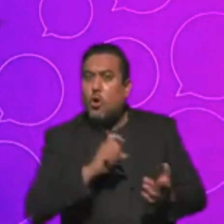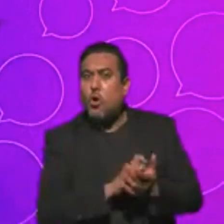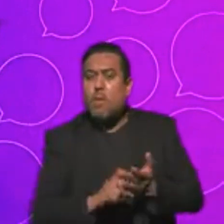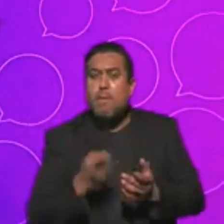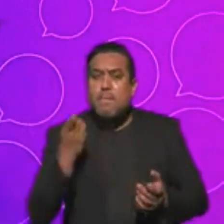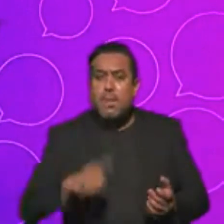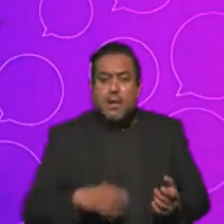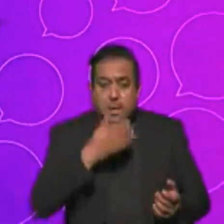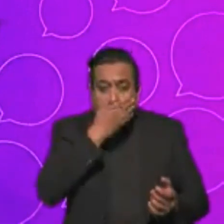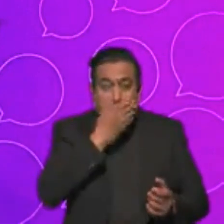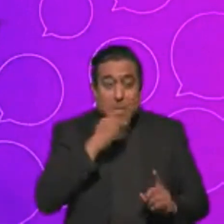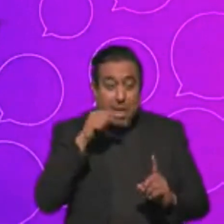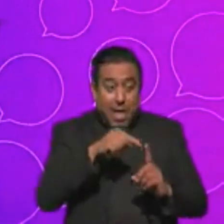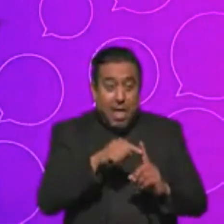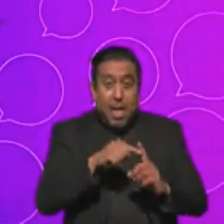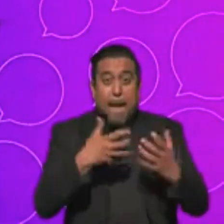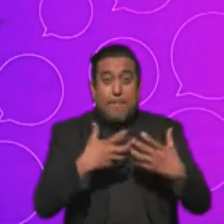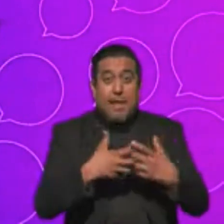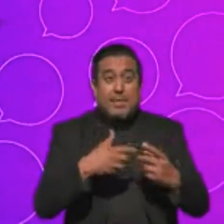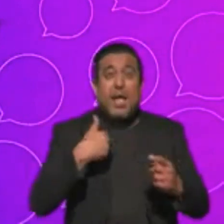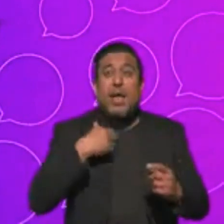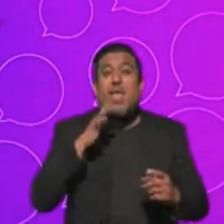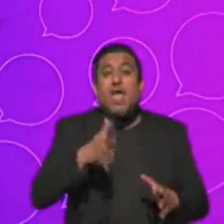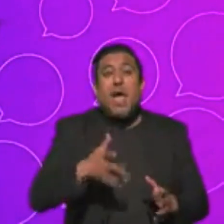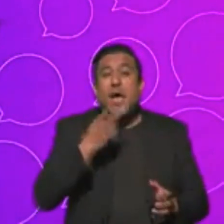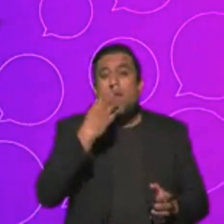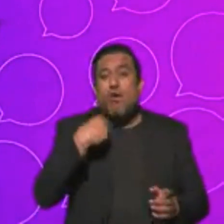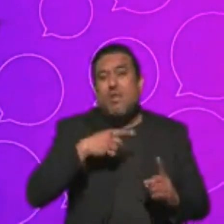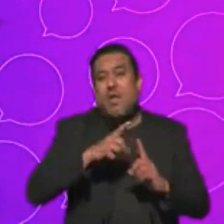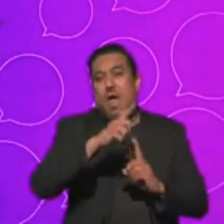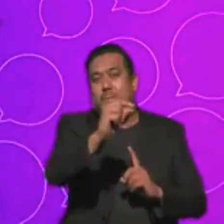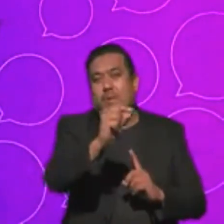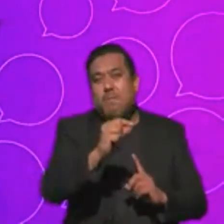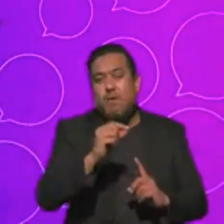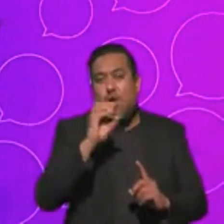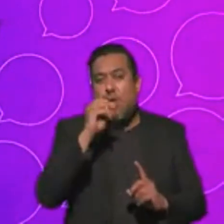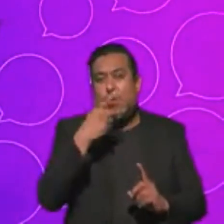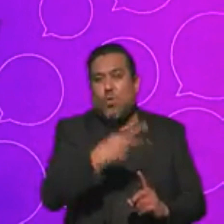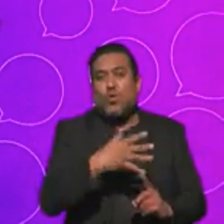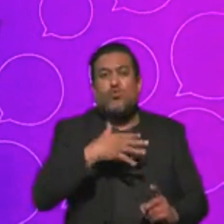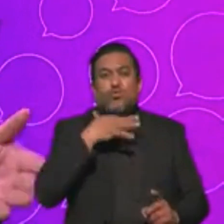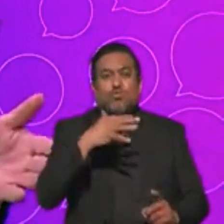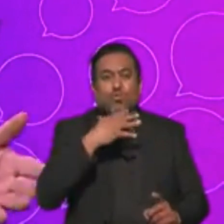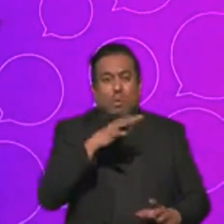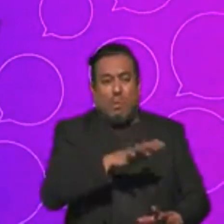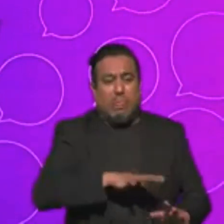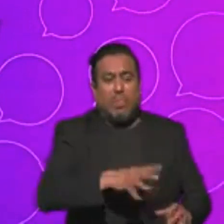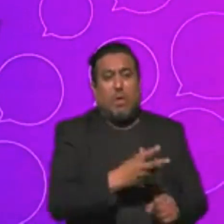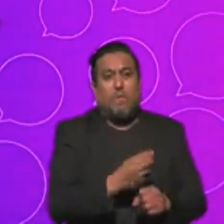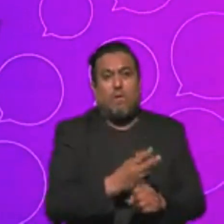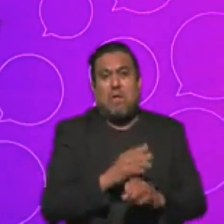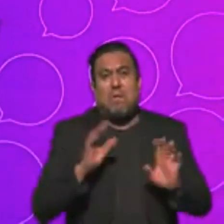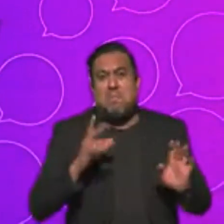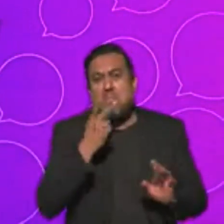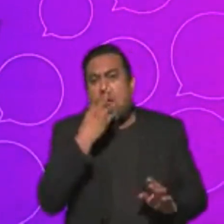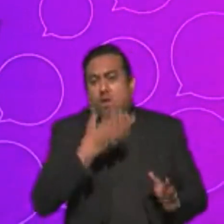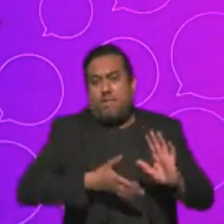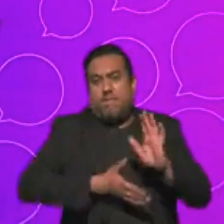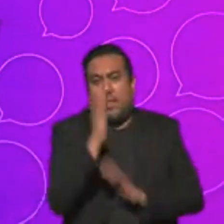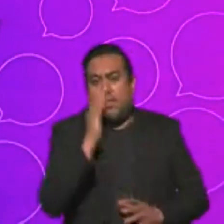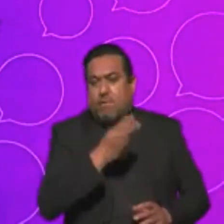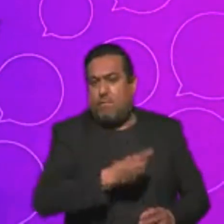si una empresa se quiere ir le sale más barato irse de Celaya que componer su mugrero que tienen con el olor pues entonces que se vaya y que la